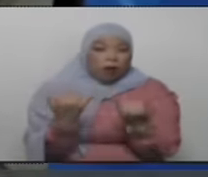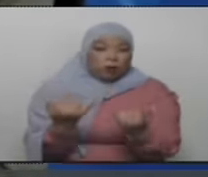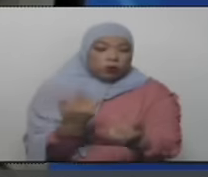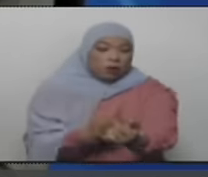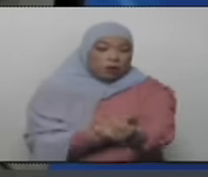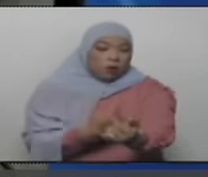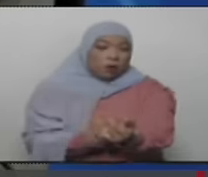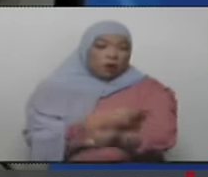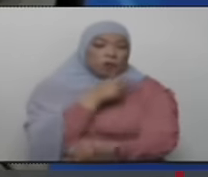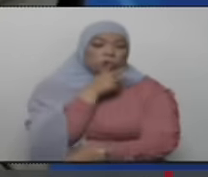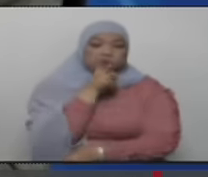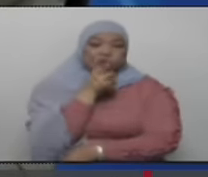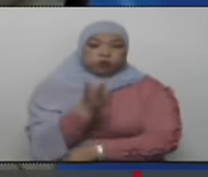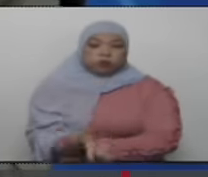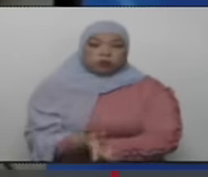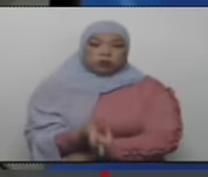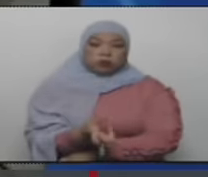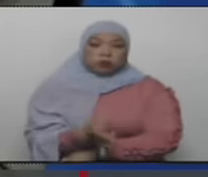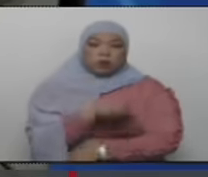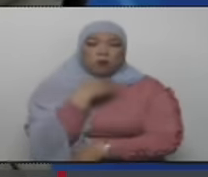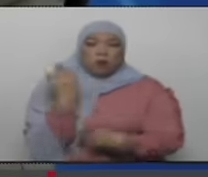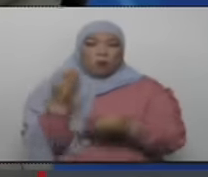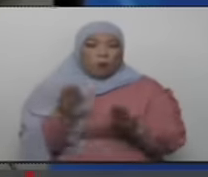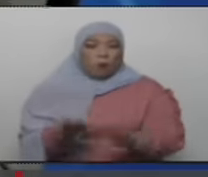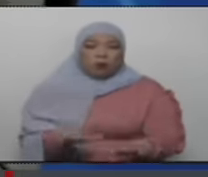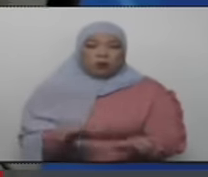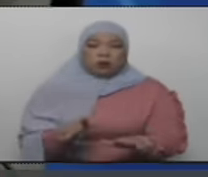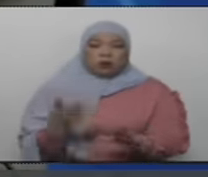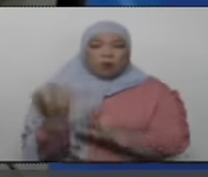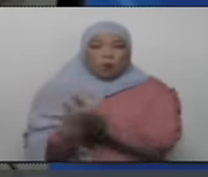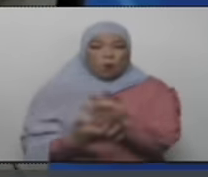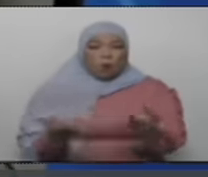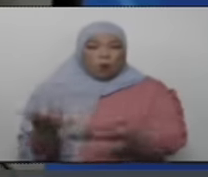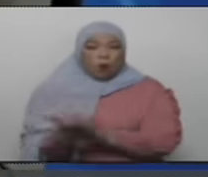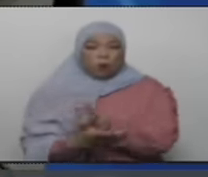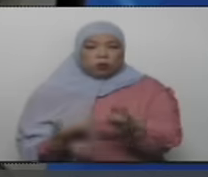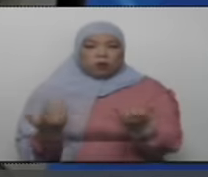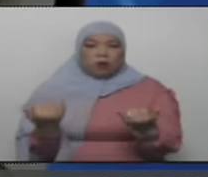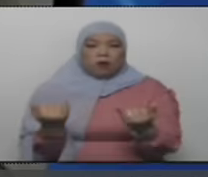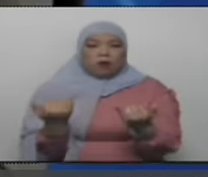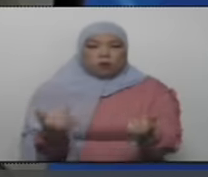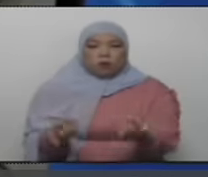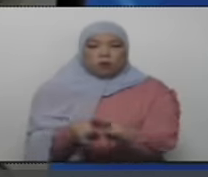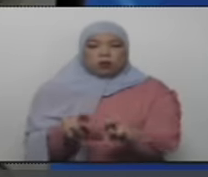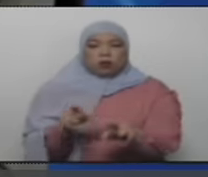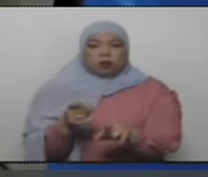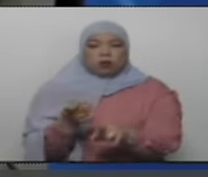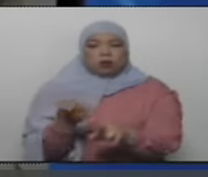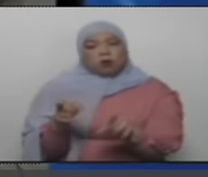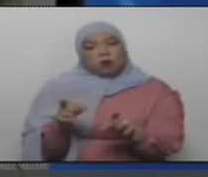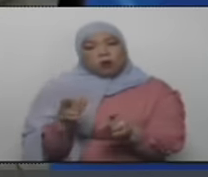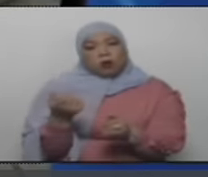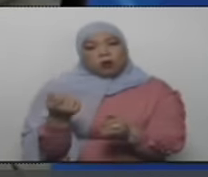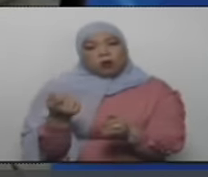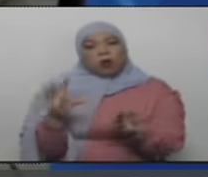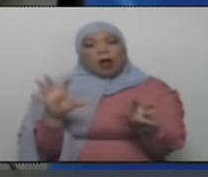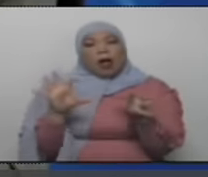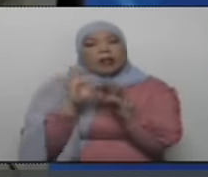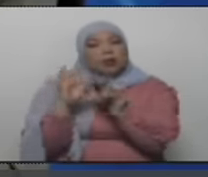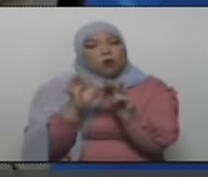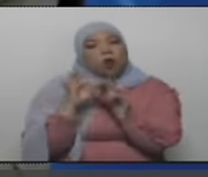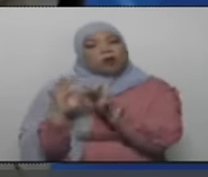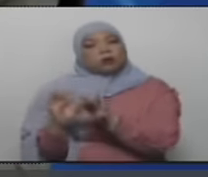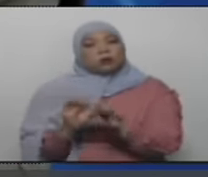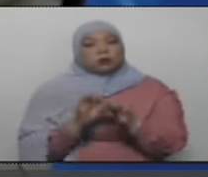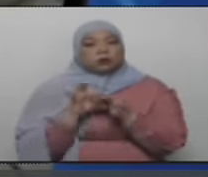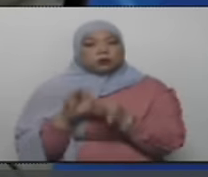cayó. Miles de muertos, el caos. Y lo mismo han hecho con Haití también. La articulación